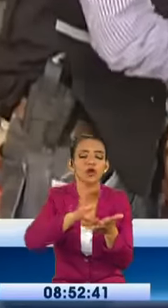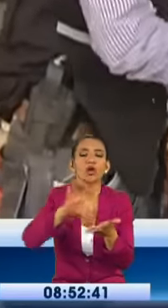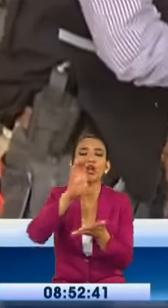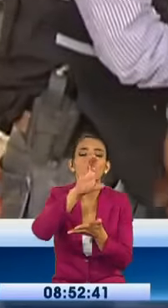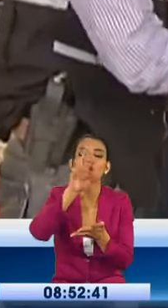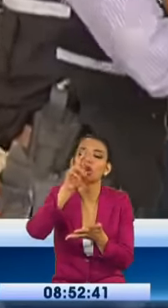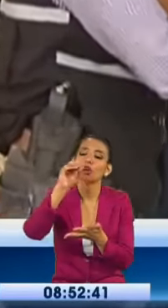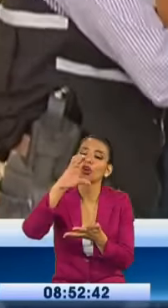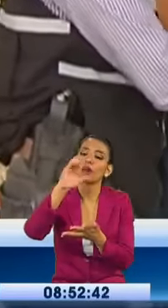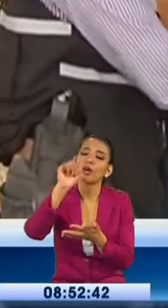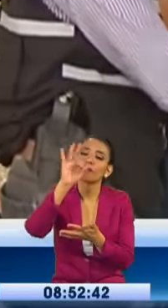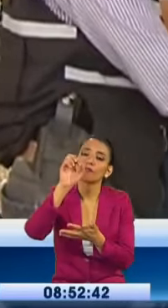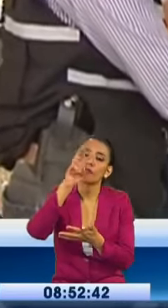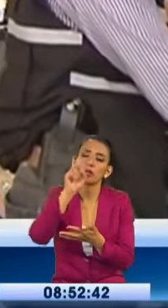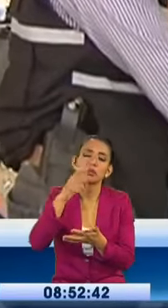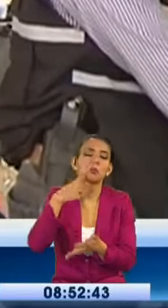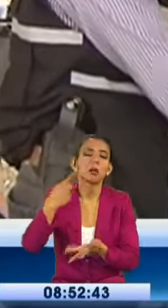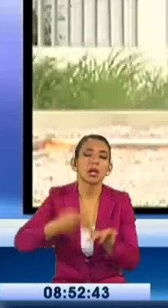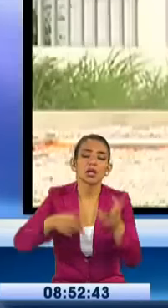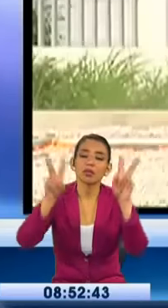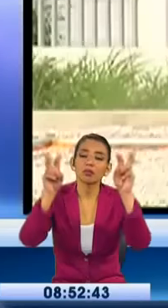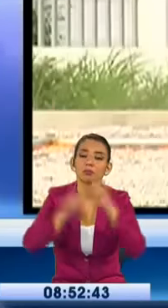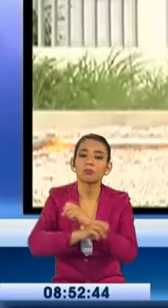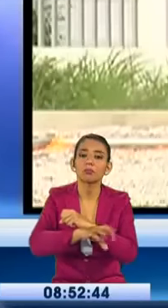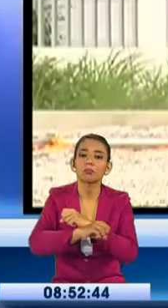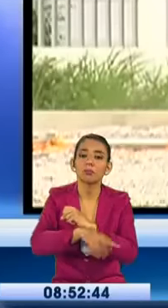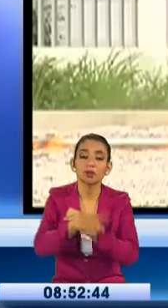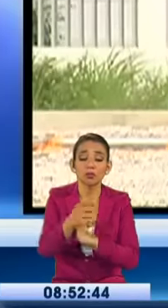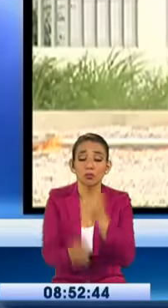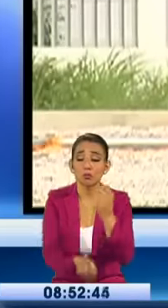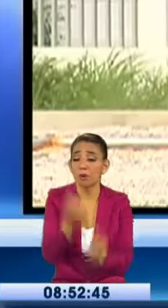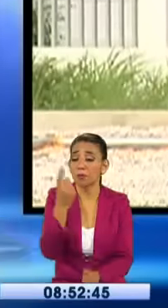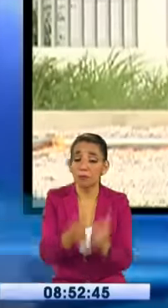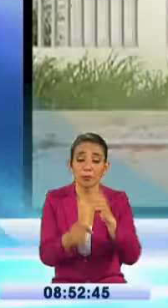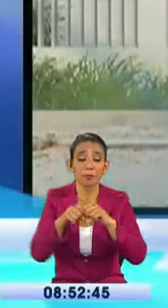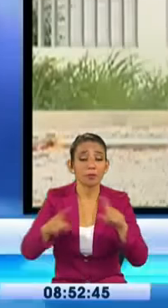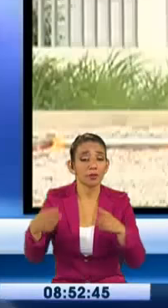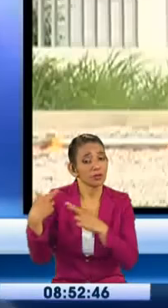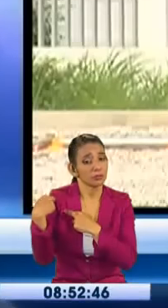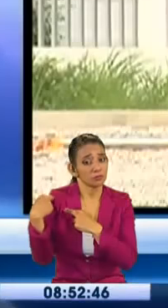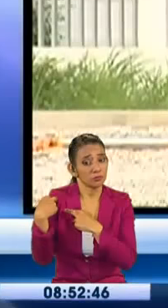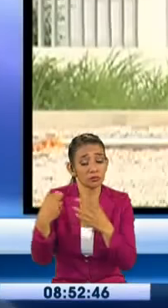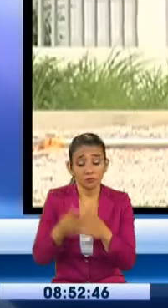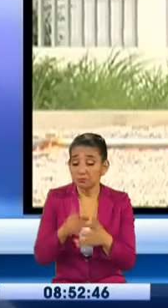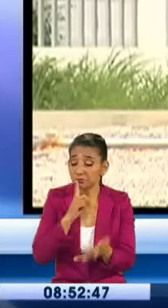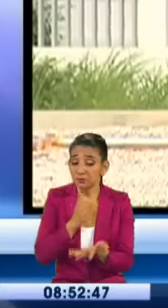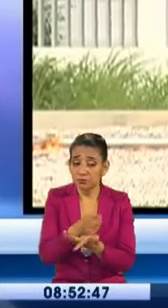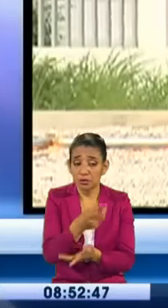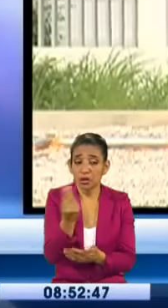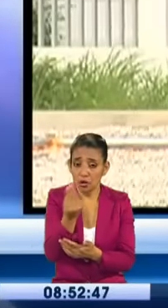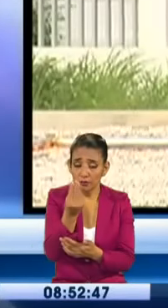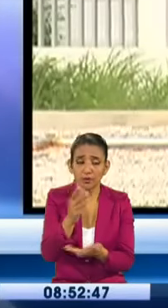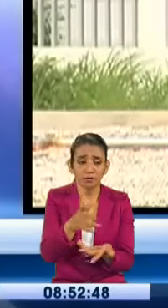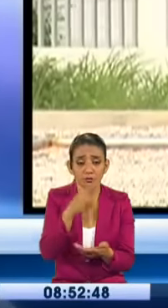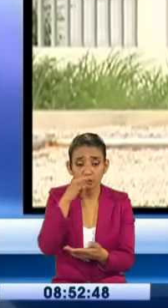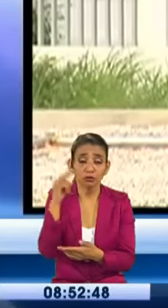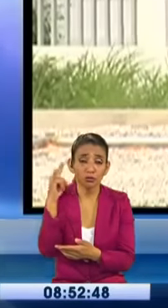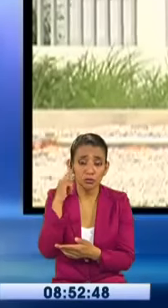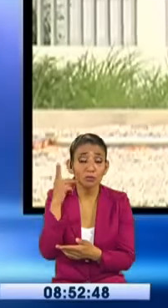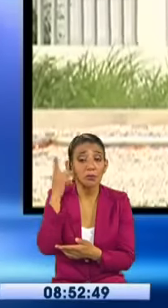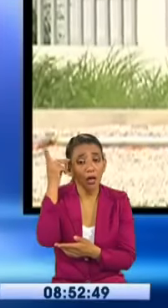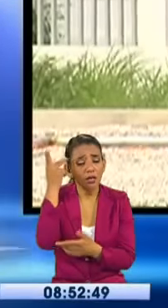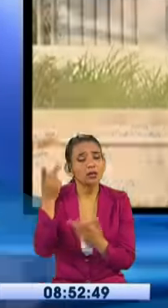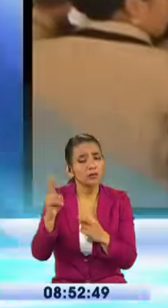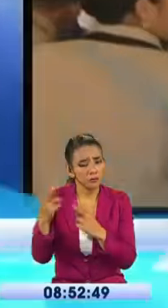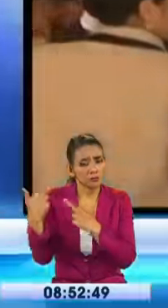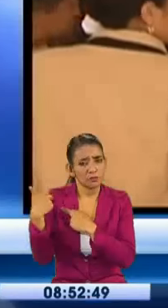de la campaña Pirotecnia Responsable. Es la concientización de las familias, de los padres, de los chicos sobre los verdaderos peligros. El cuidado de los